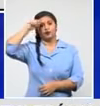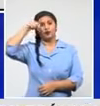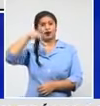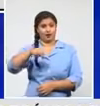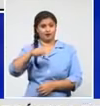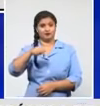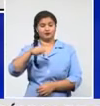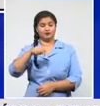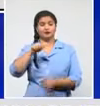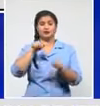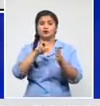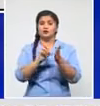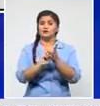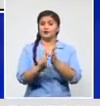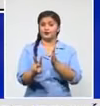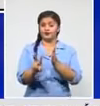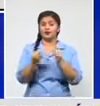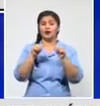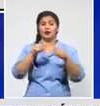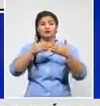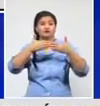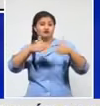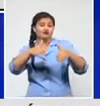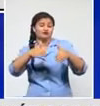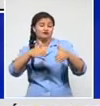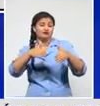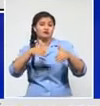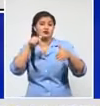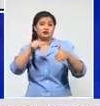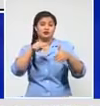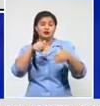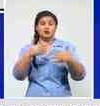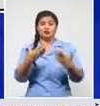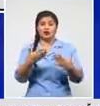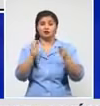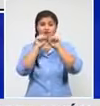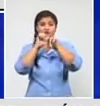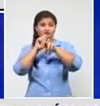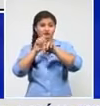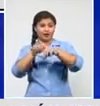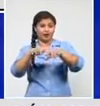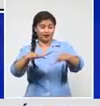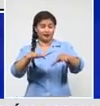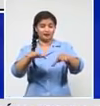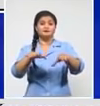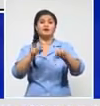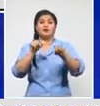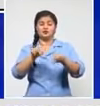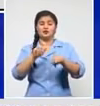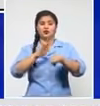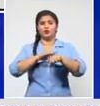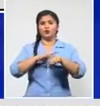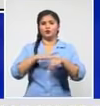fue necesario abrir, evento que hay que tener en cuenta que fue consecuencia